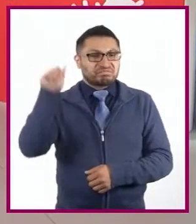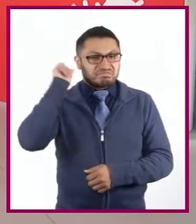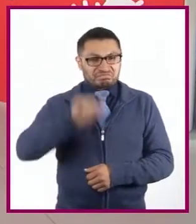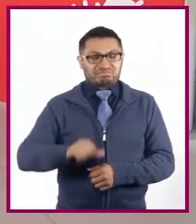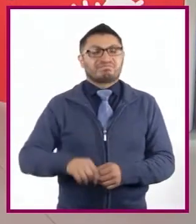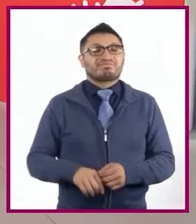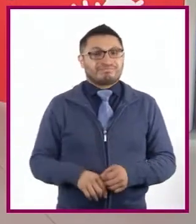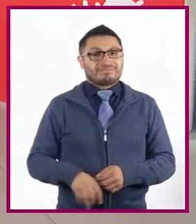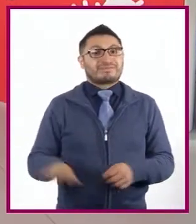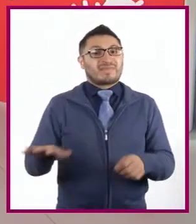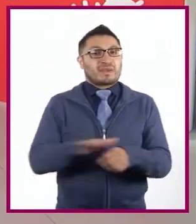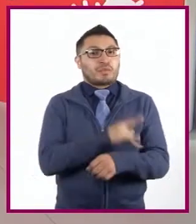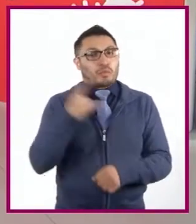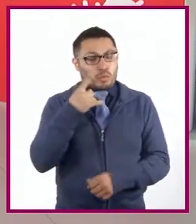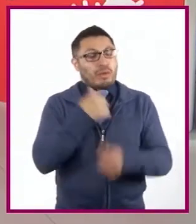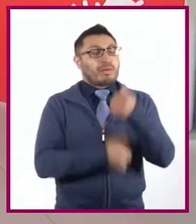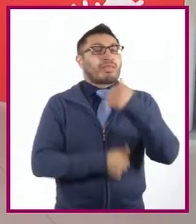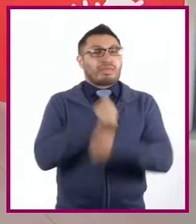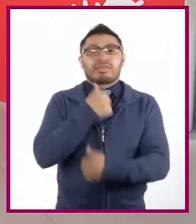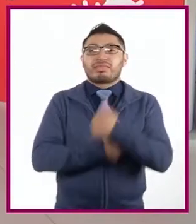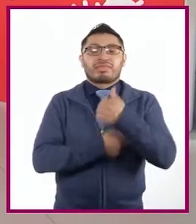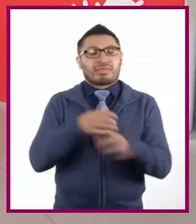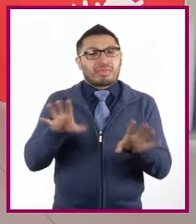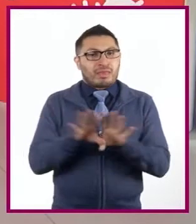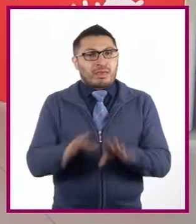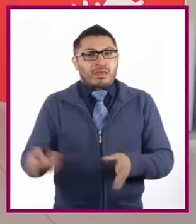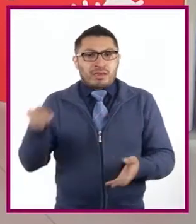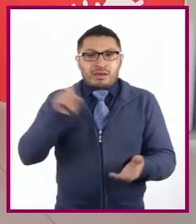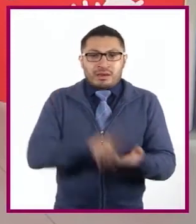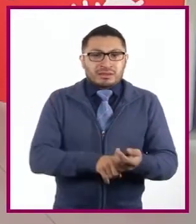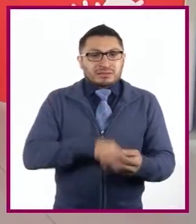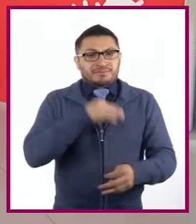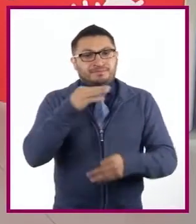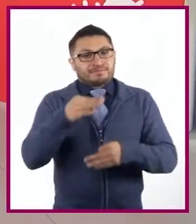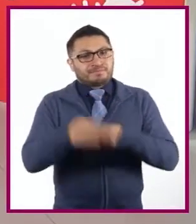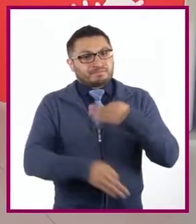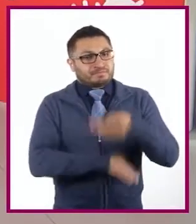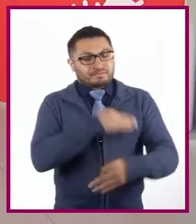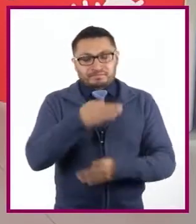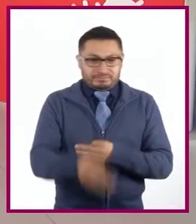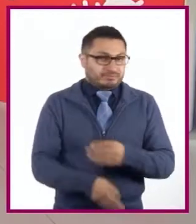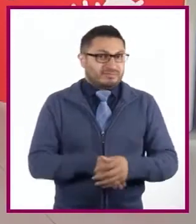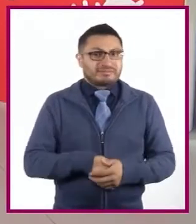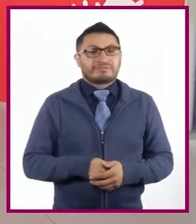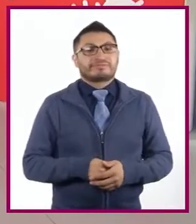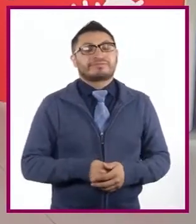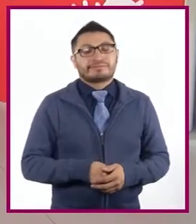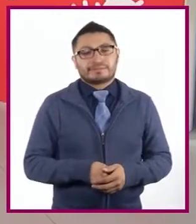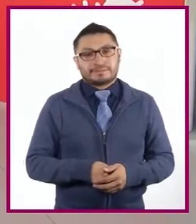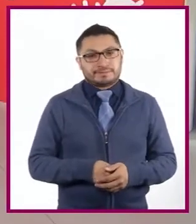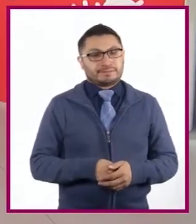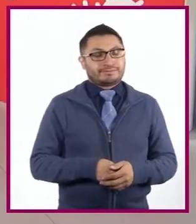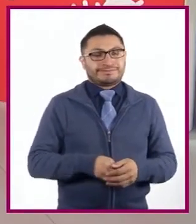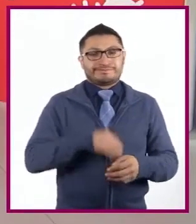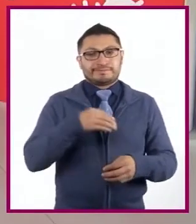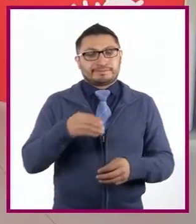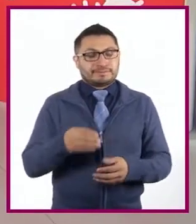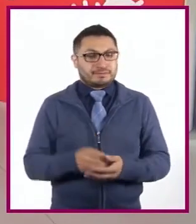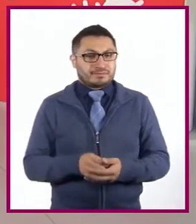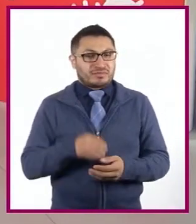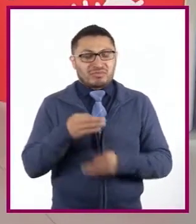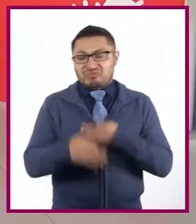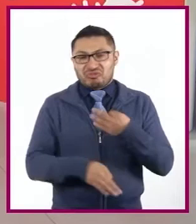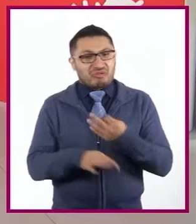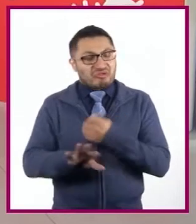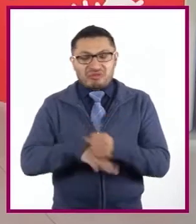constantemente, ya que la competencia está presente en todo momento en los individuos de todas las